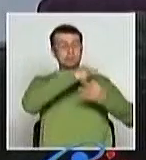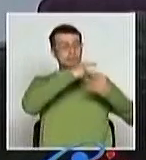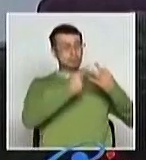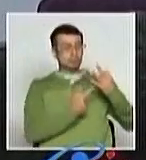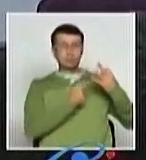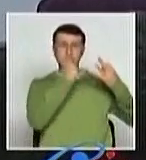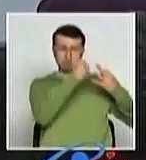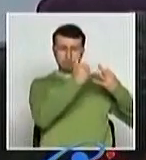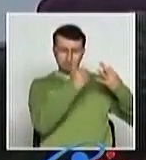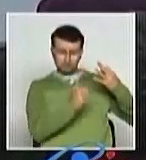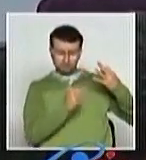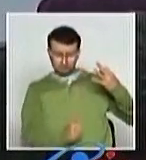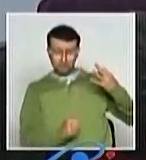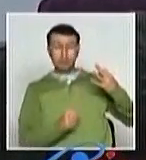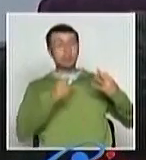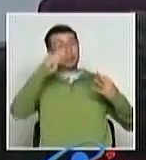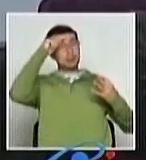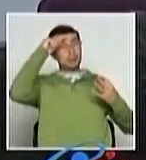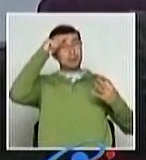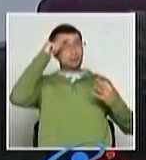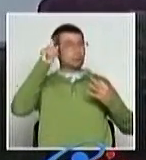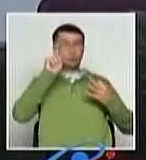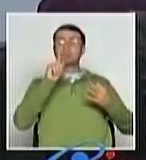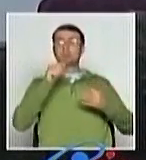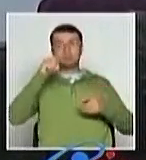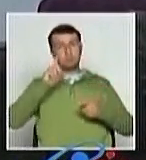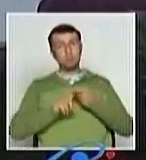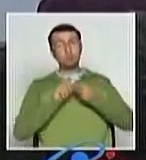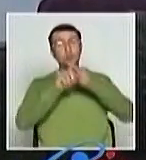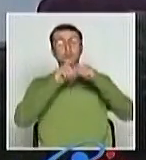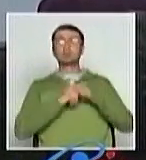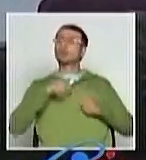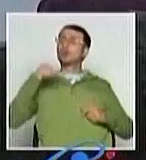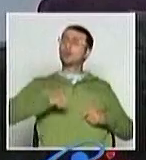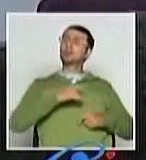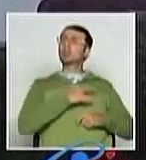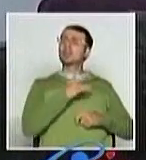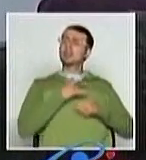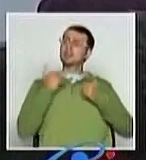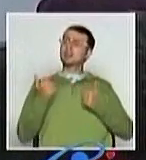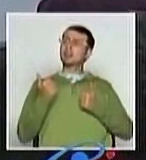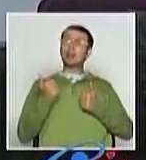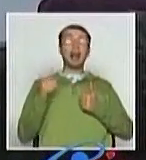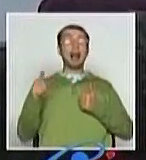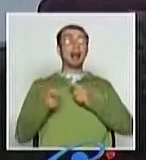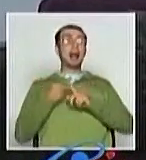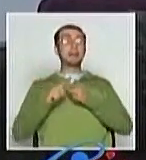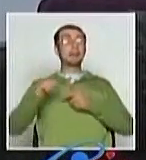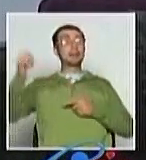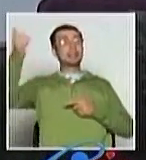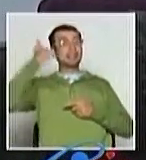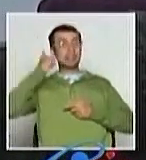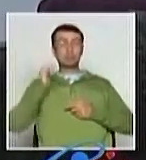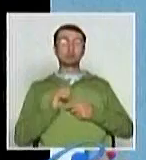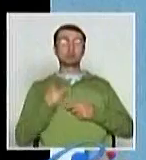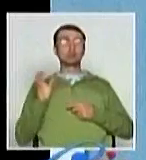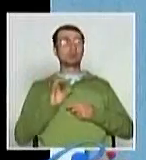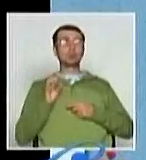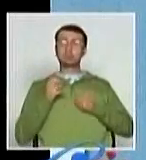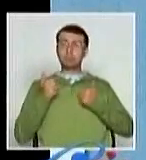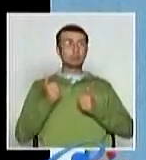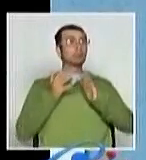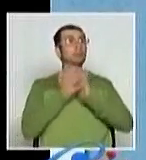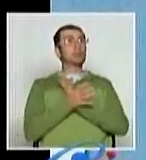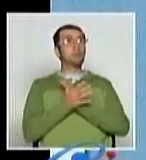bienestar antes de acostarse hoy qué me hizo sentir bien pues la llamada de un amigo Entregué un bien informe por